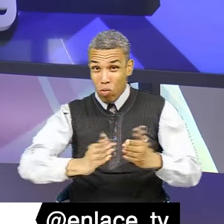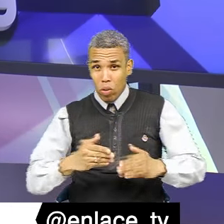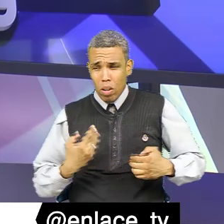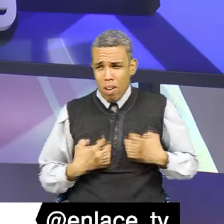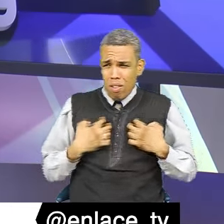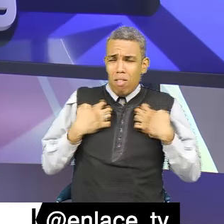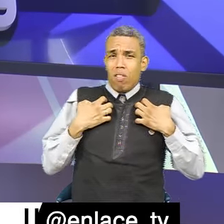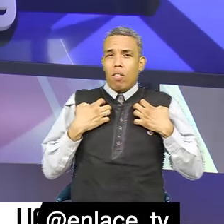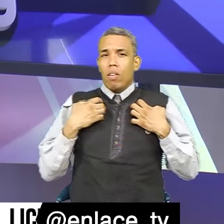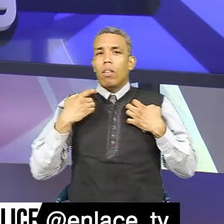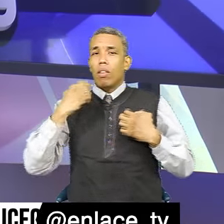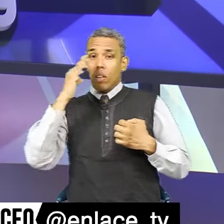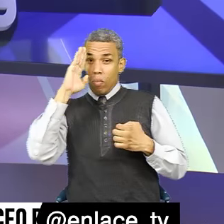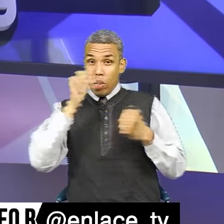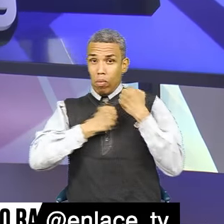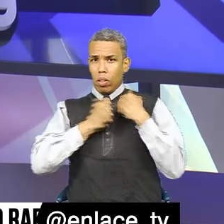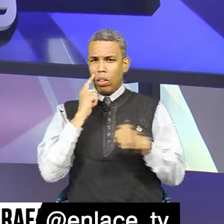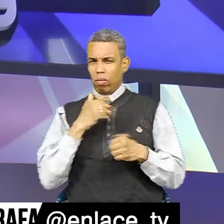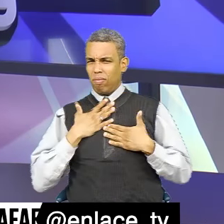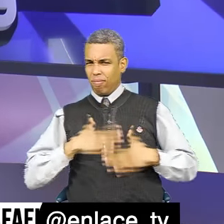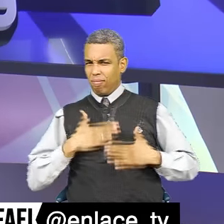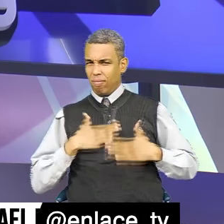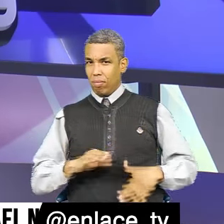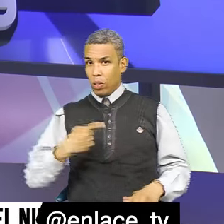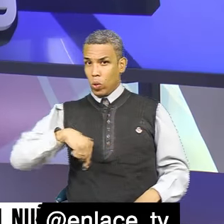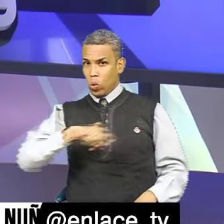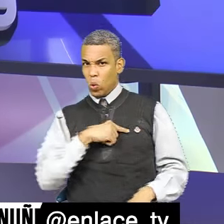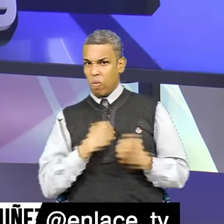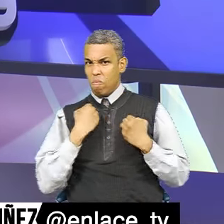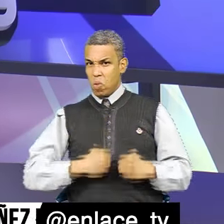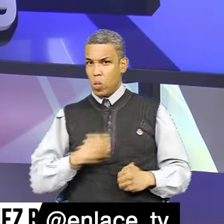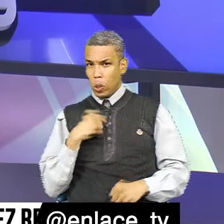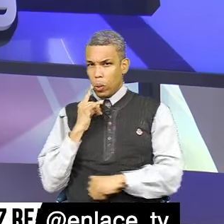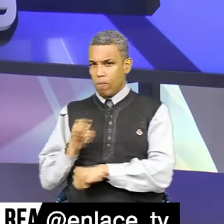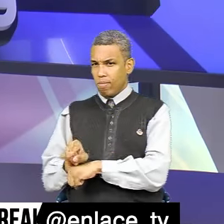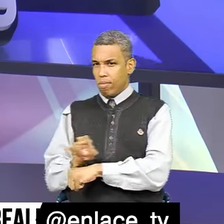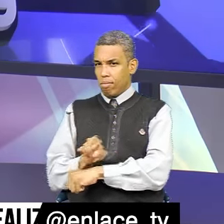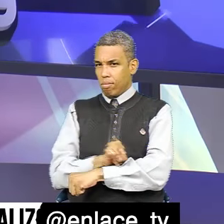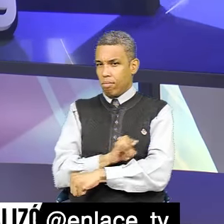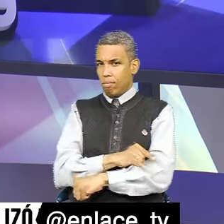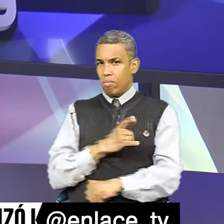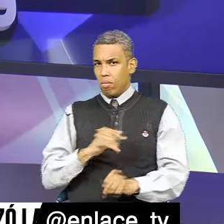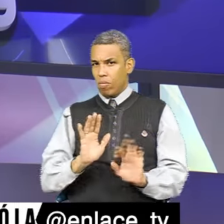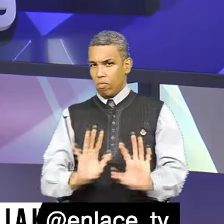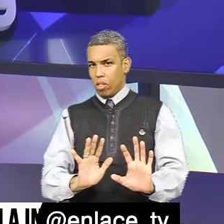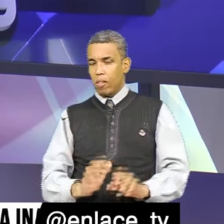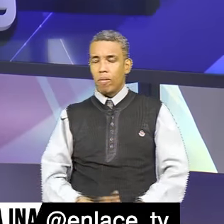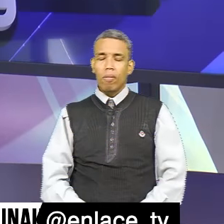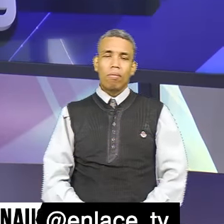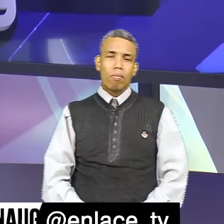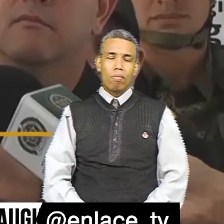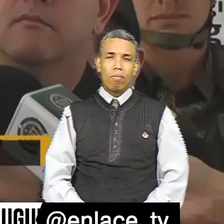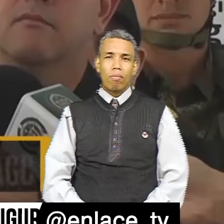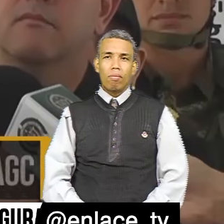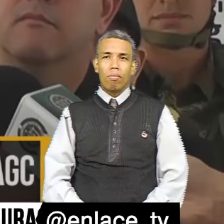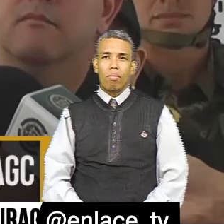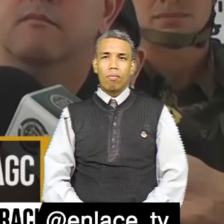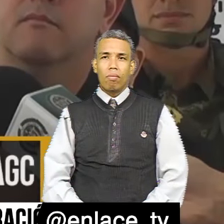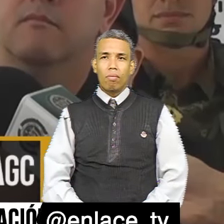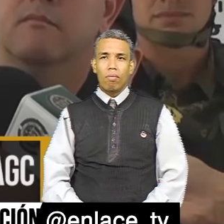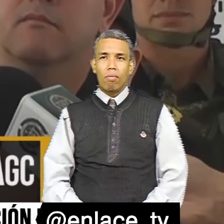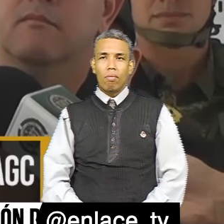se tienen activados los dispositivos para garantizar las elecciones por el plebiscito el próximo 2 de octubre. Bueno,